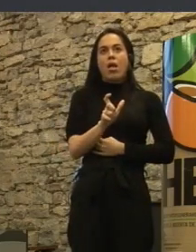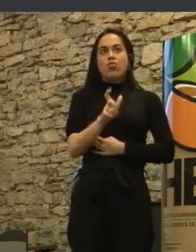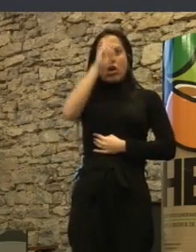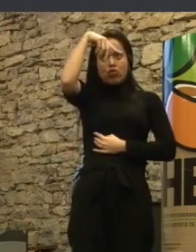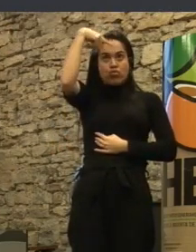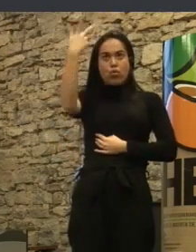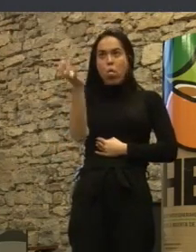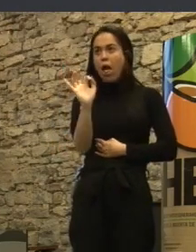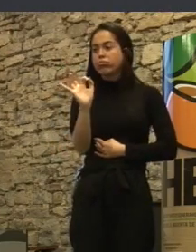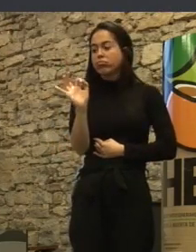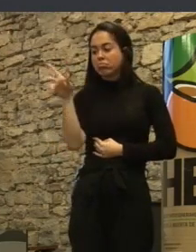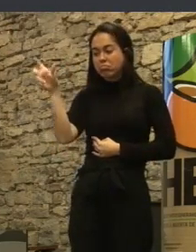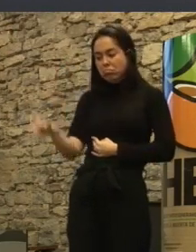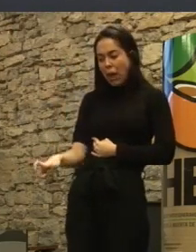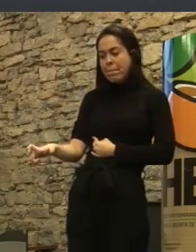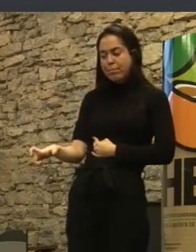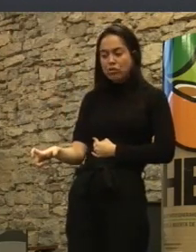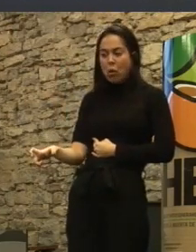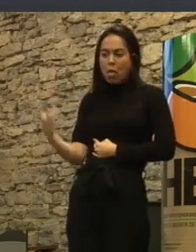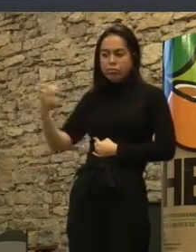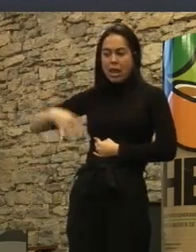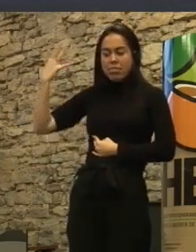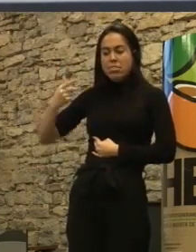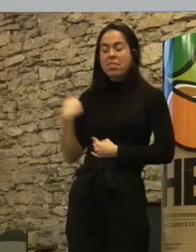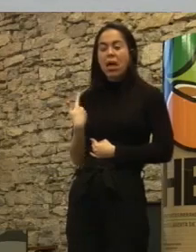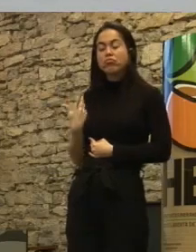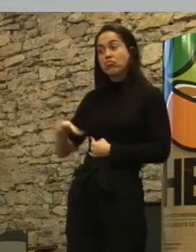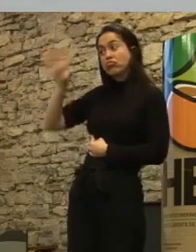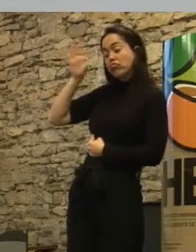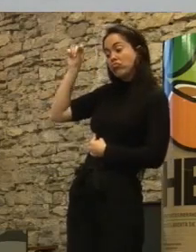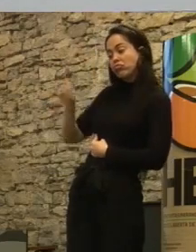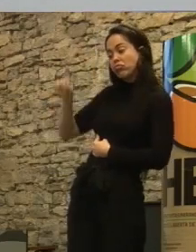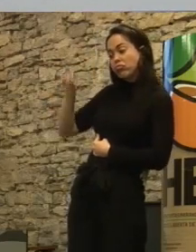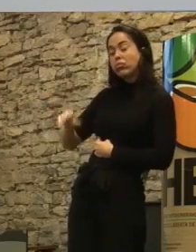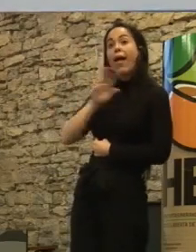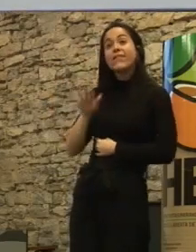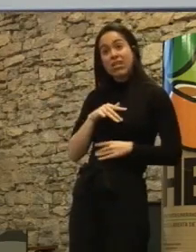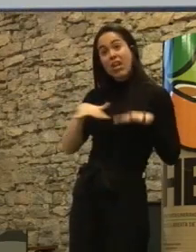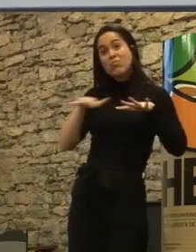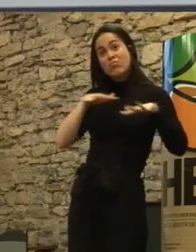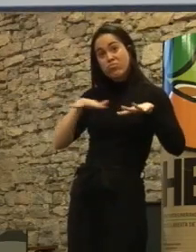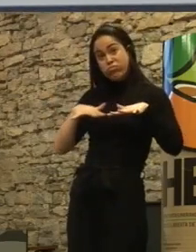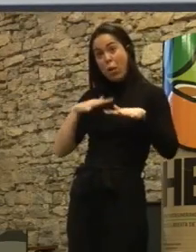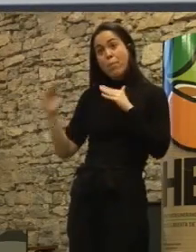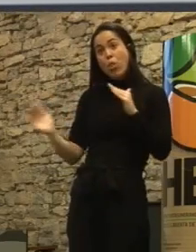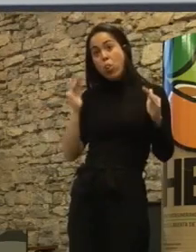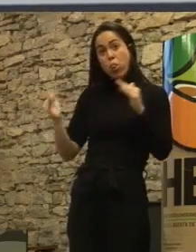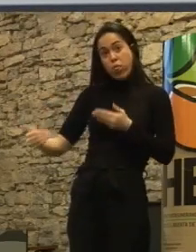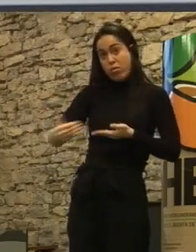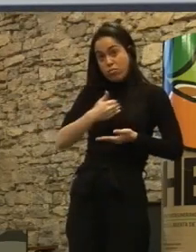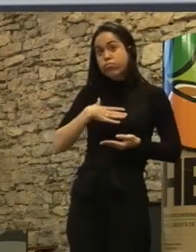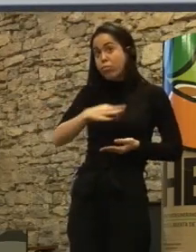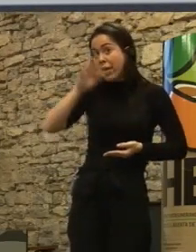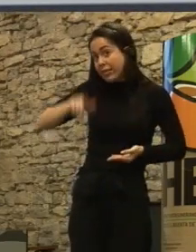empleado innovador, emprendedor, que quiere mejorar, producirá más de este resultado. Pero no soy una experta. Desde